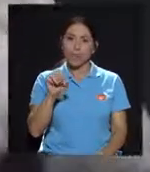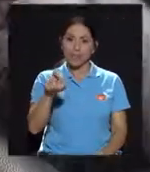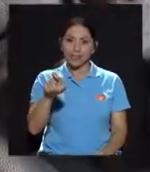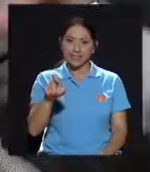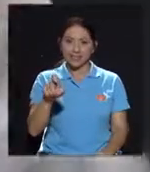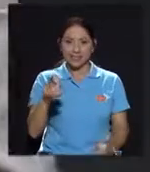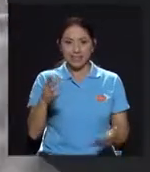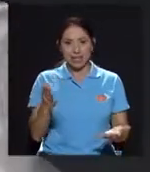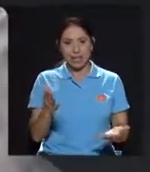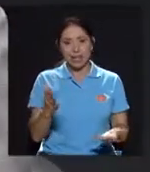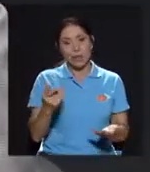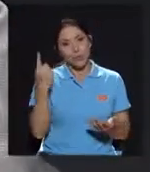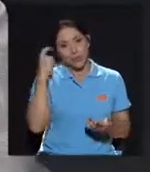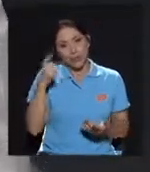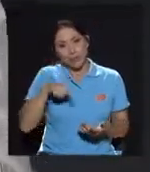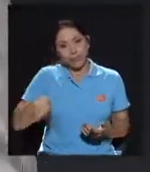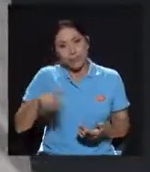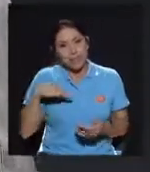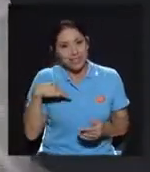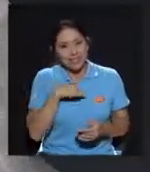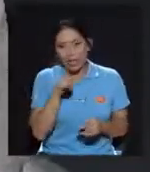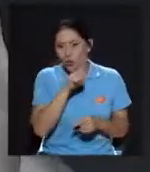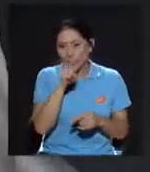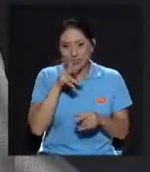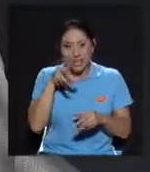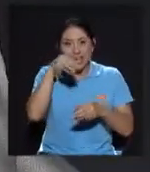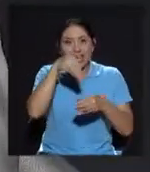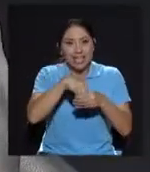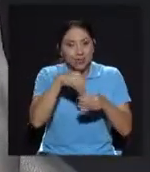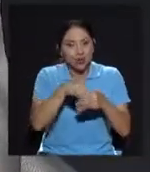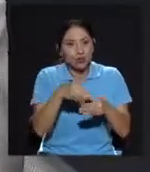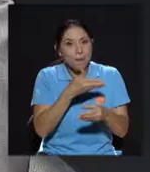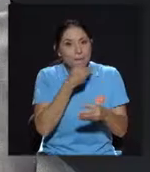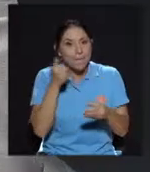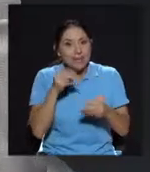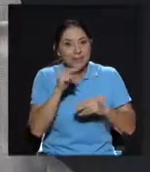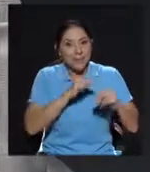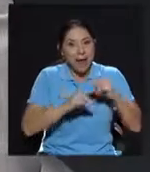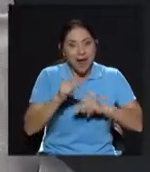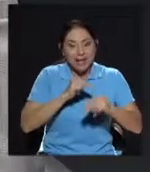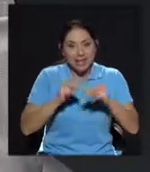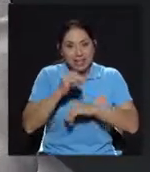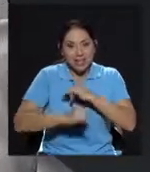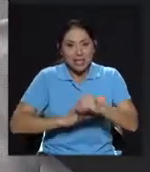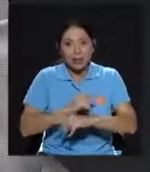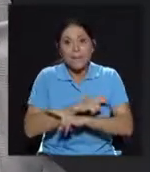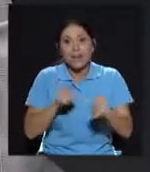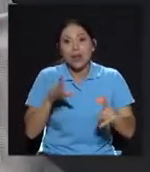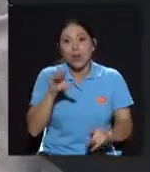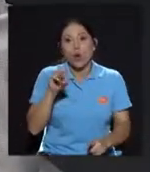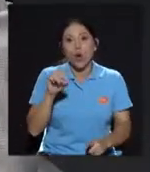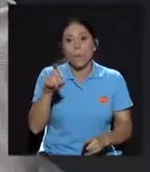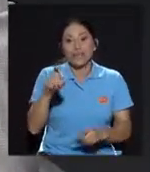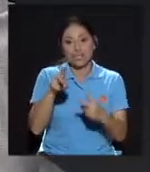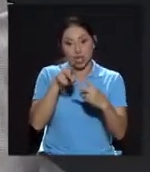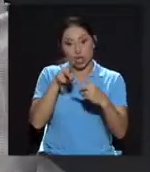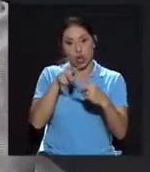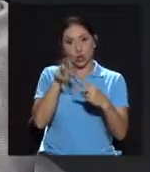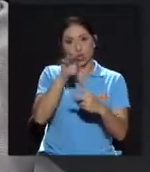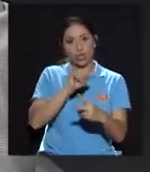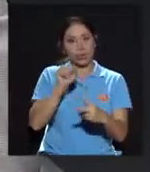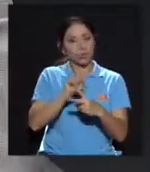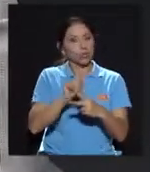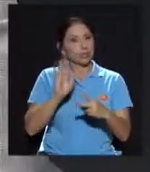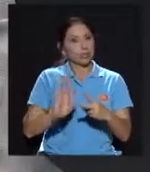no están en estos beige markin internacionales pero hemos logrado además que comex tenga dos hitos el primero es que haya